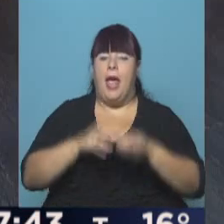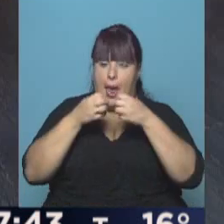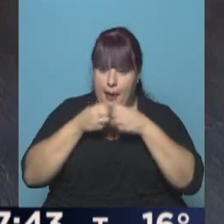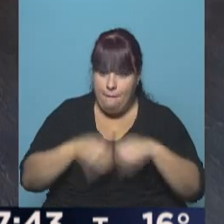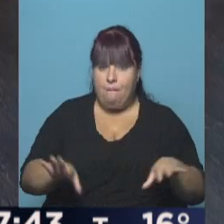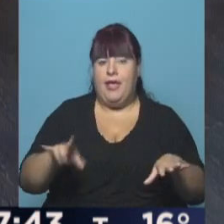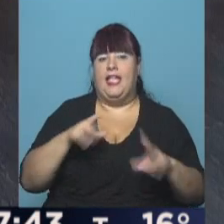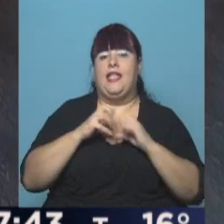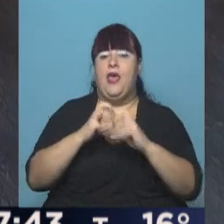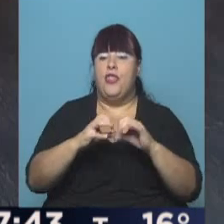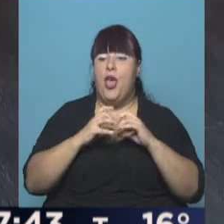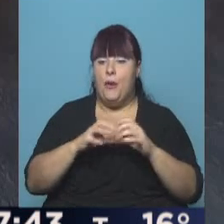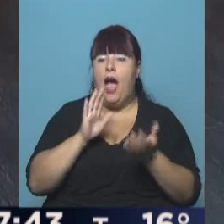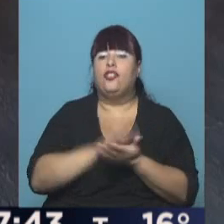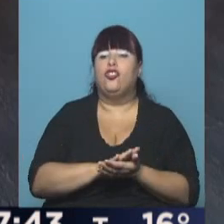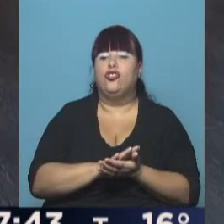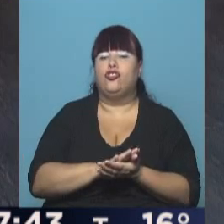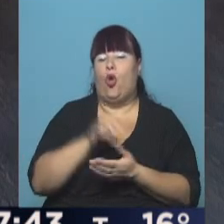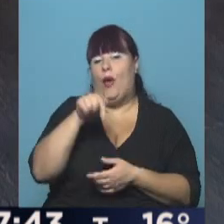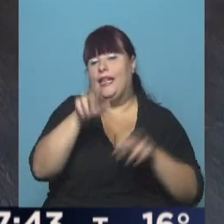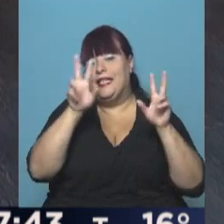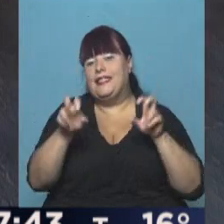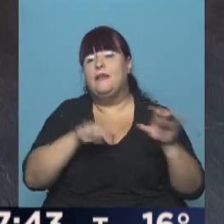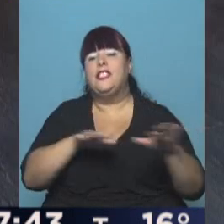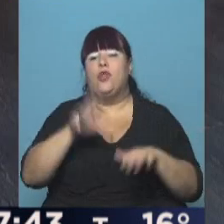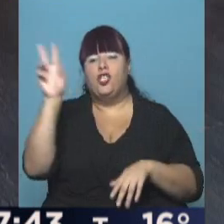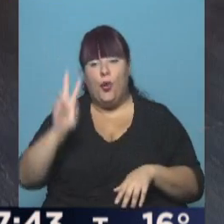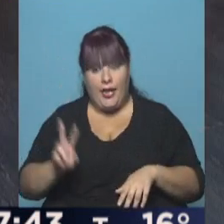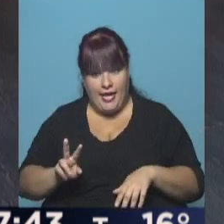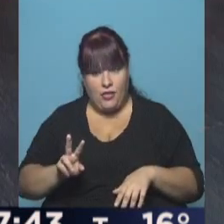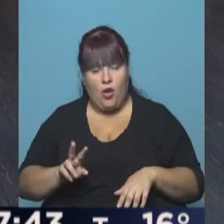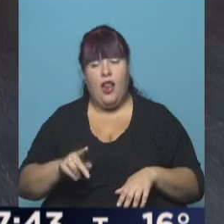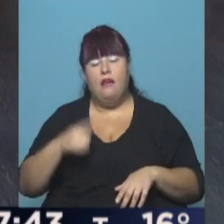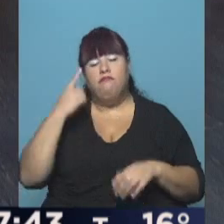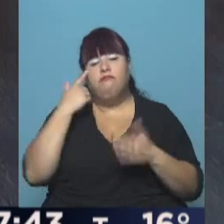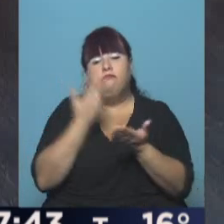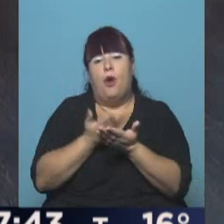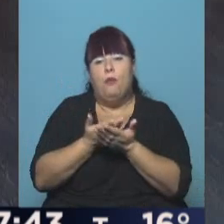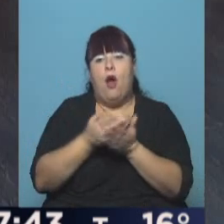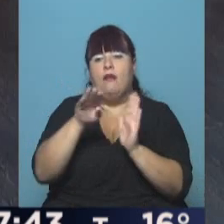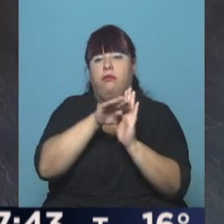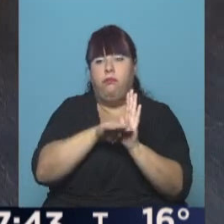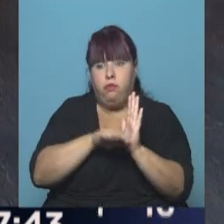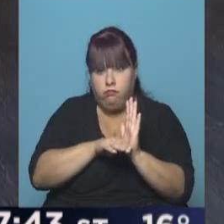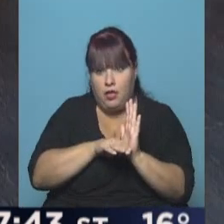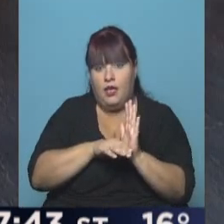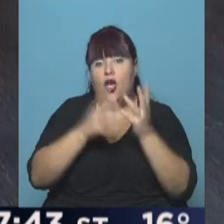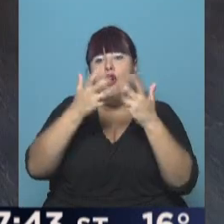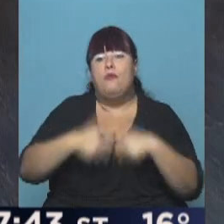inicio al debate sobre, en este caso, la situación de Venezuela y se pone a consideración los proyectos